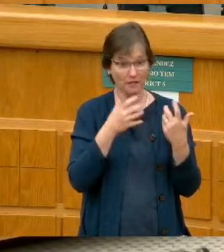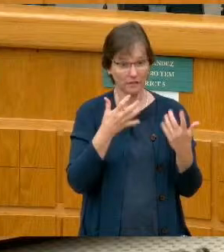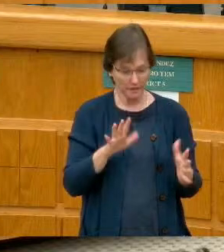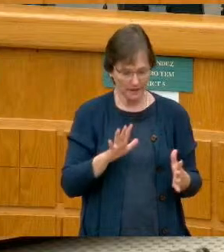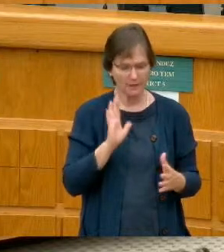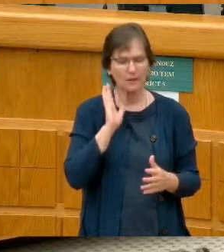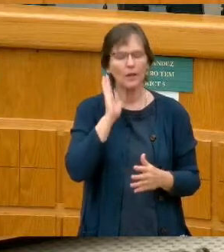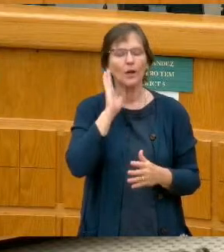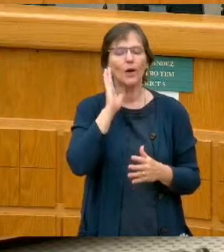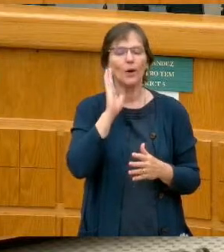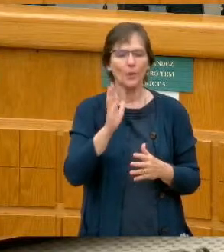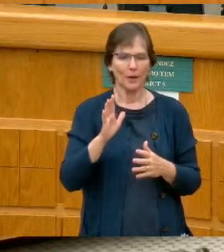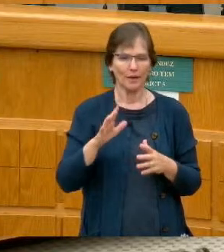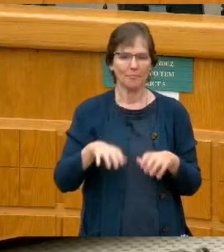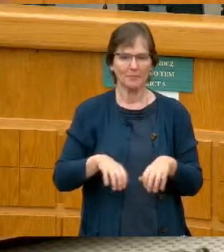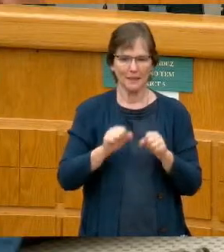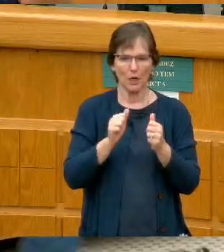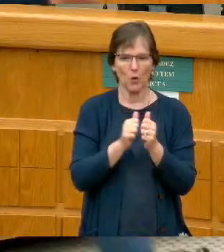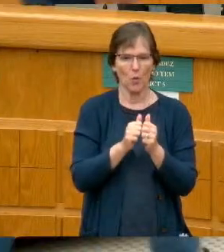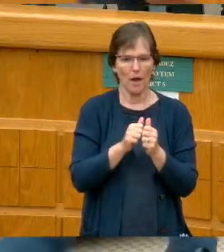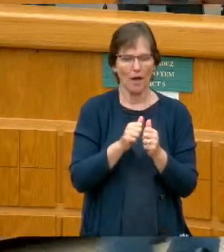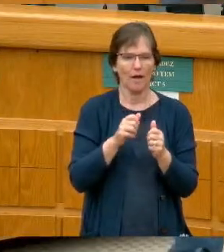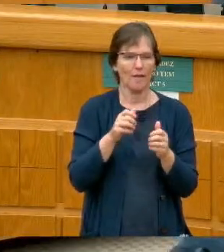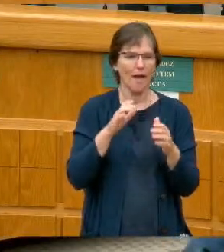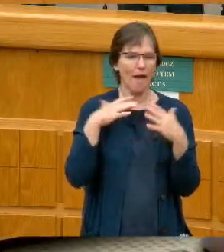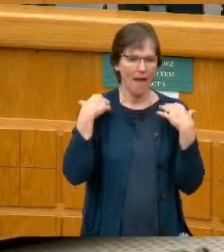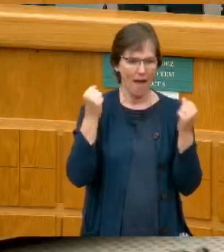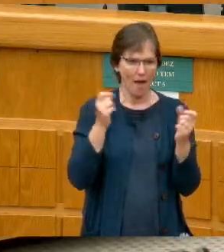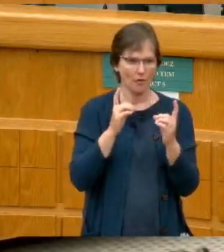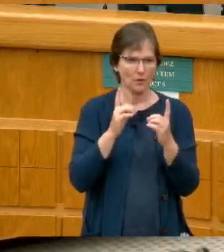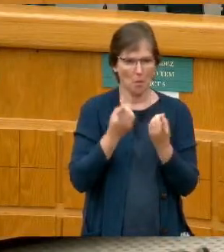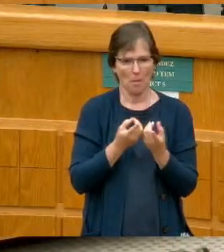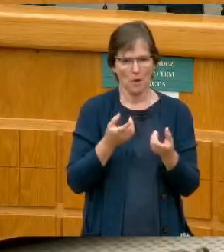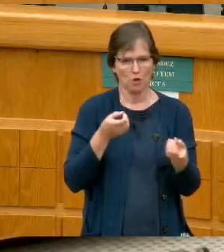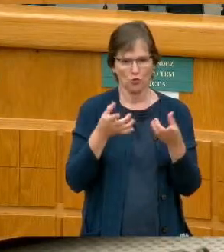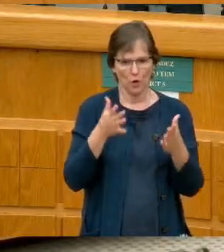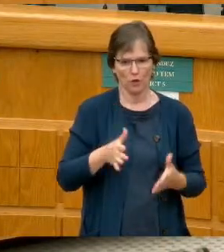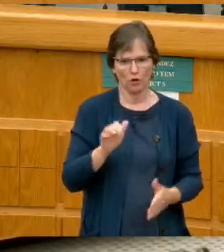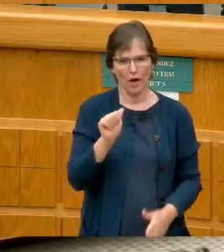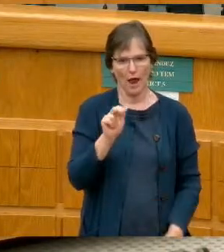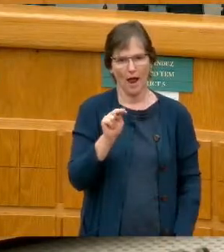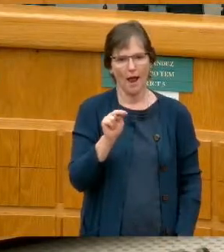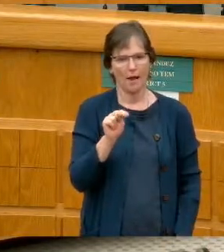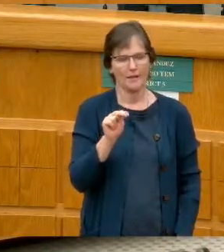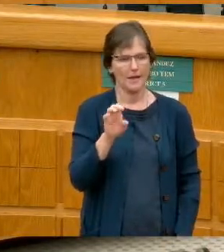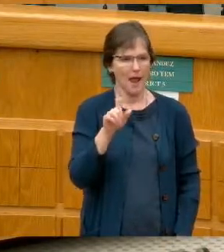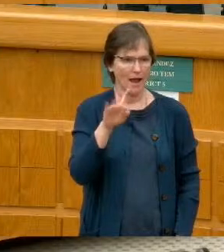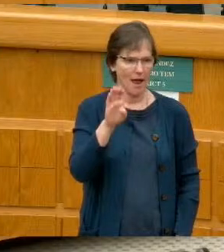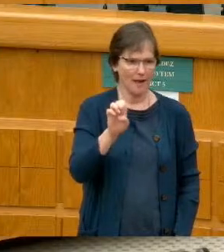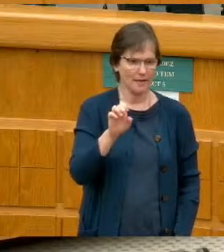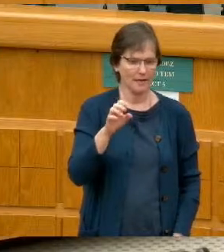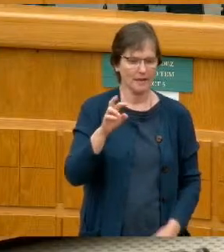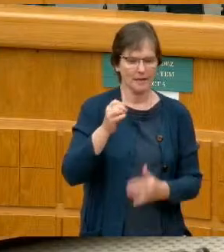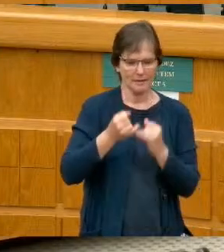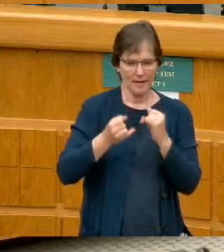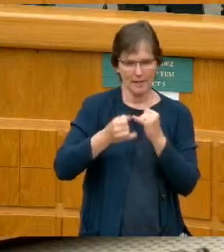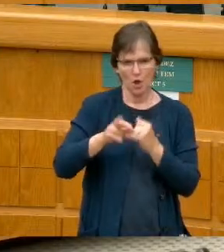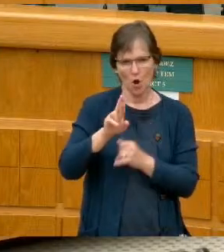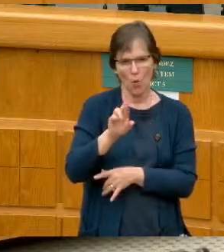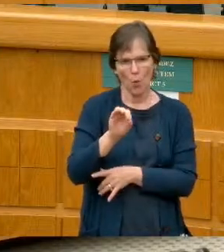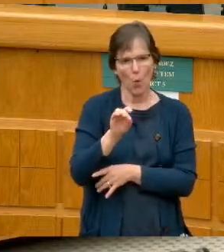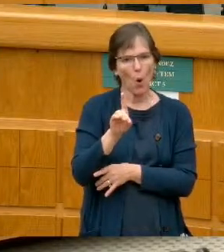de 17,221 casos. El Estado nos reporta 101 casos para hoy, casos que datan desde el 24 de junio.